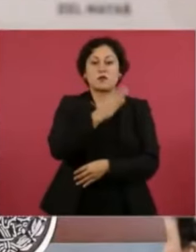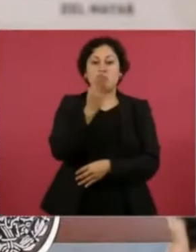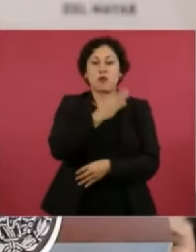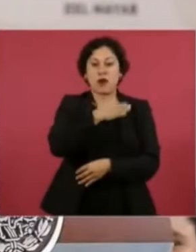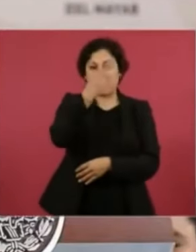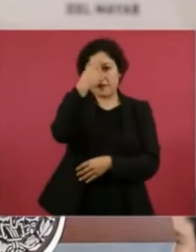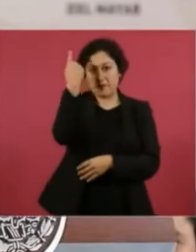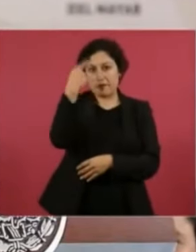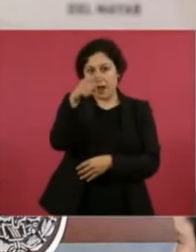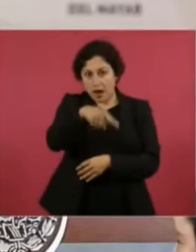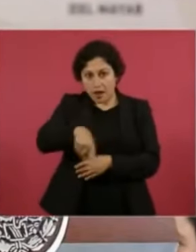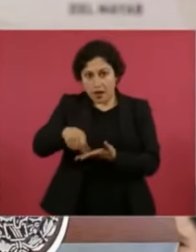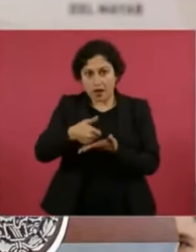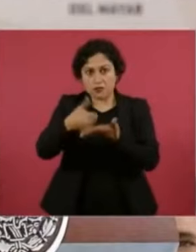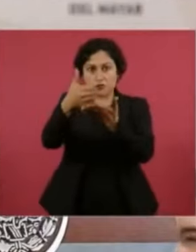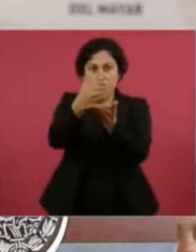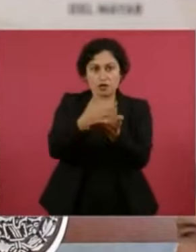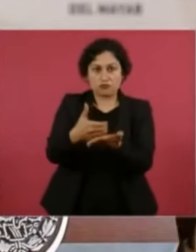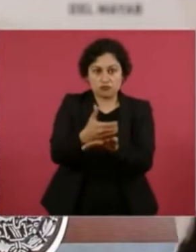bálsamo